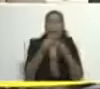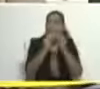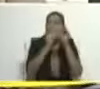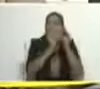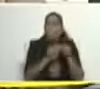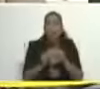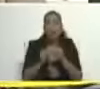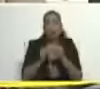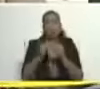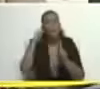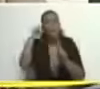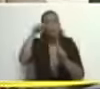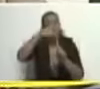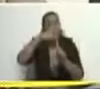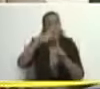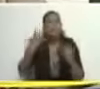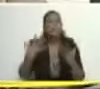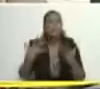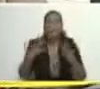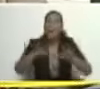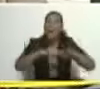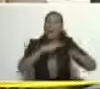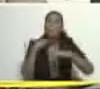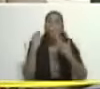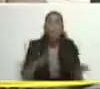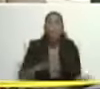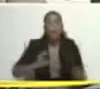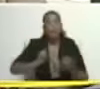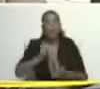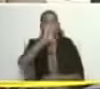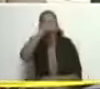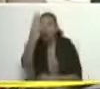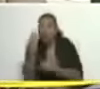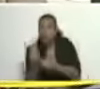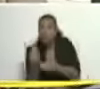reparaciones por el genocidio del pueblo africano,